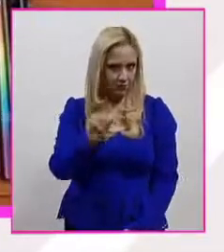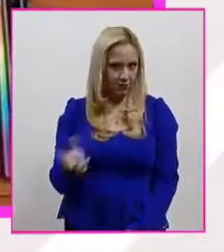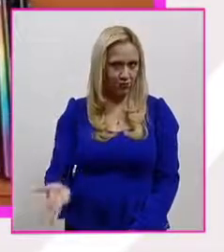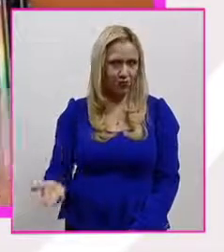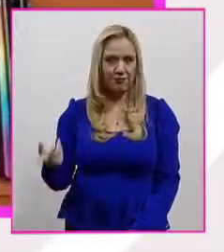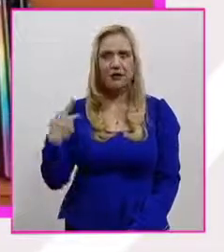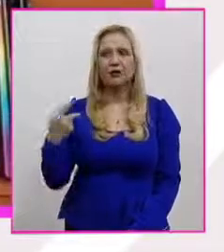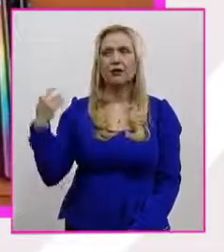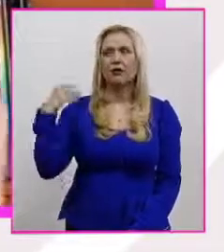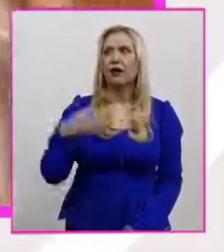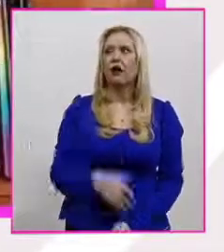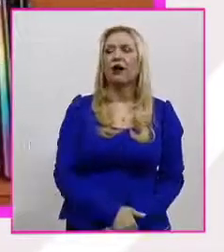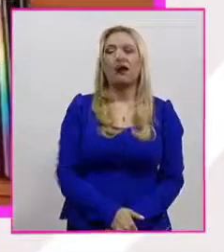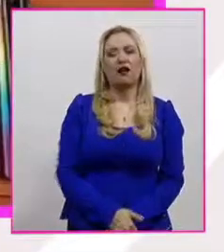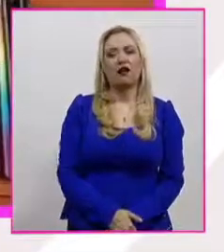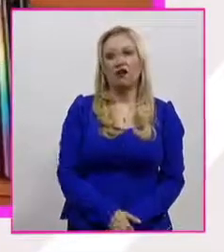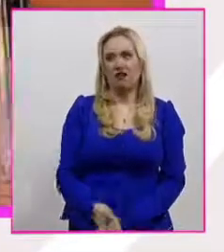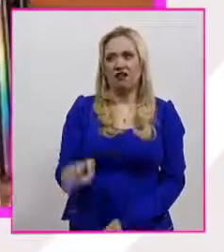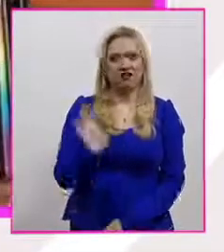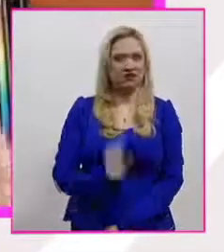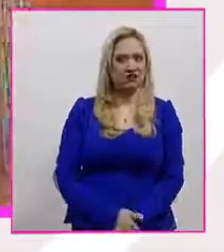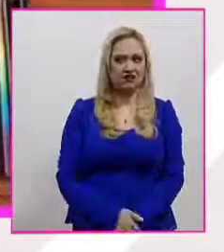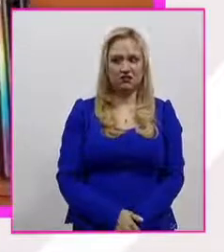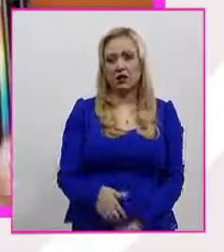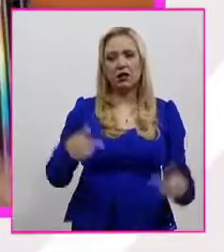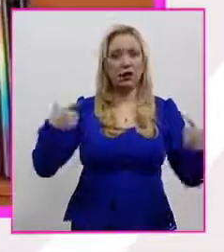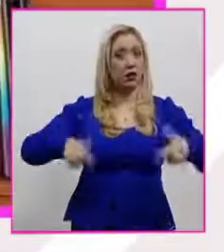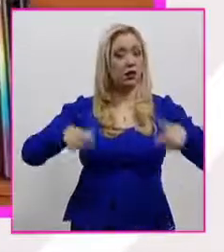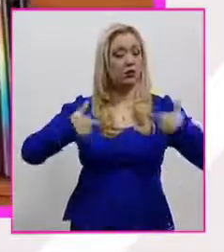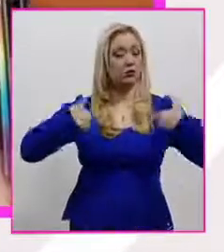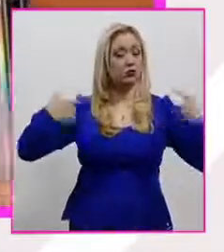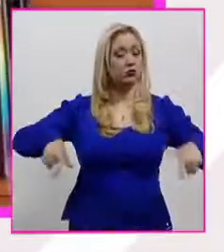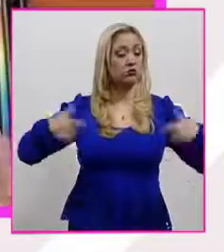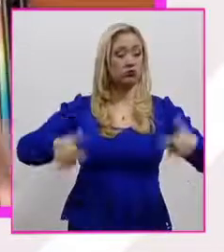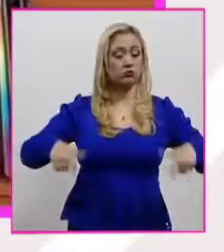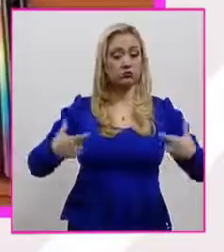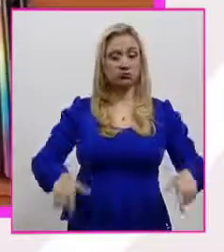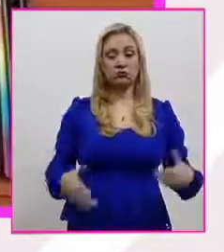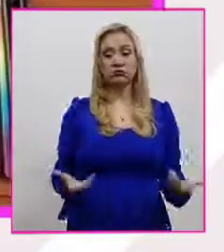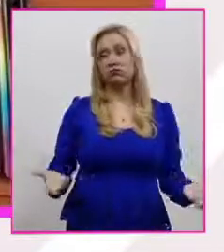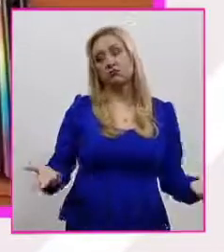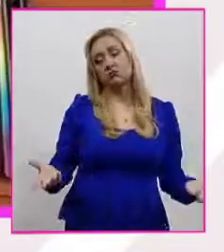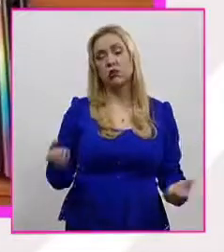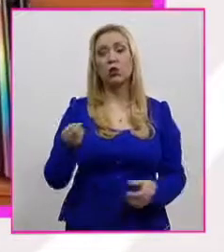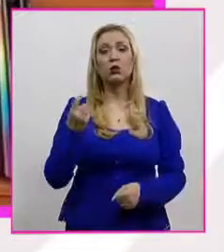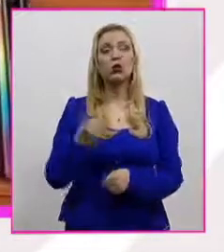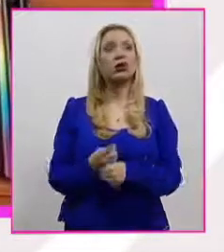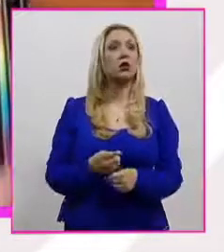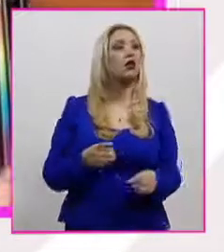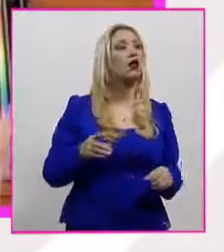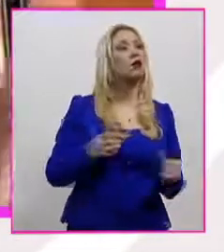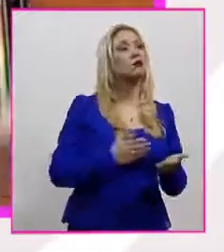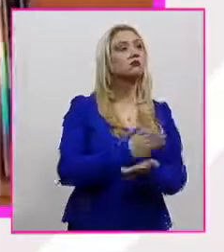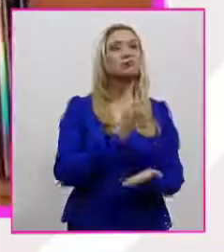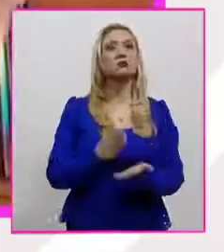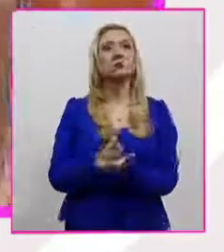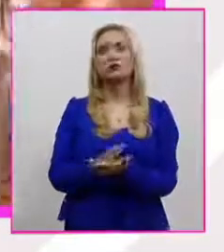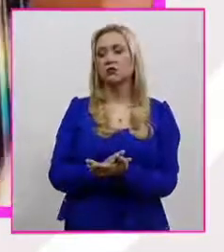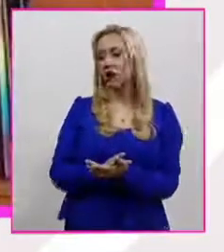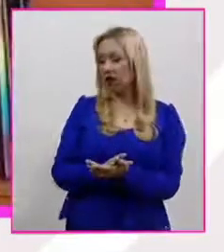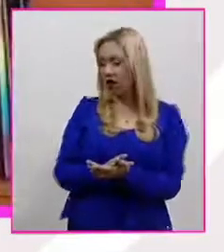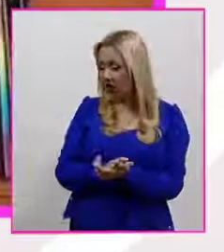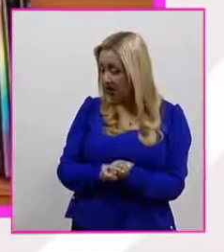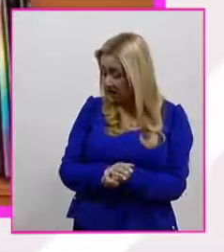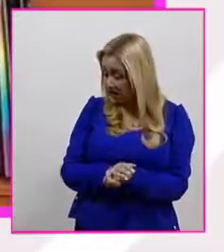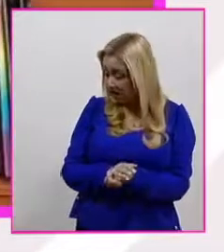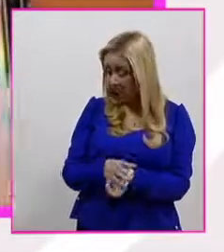que generalmente son personas privilegiadas, que han tenido oportunidades y que consideran que el hecho de